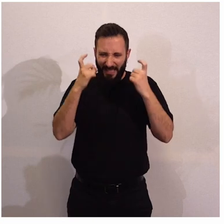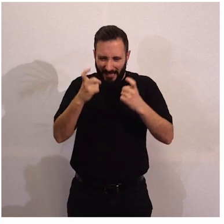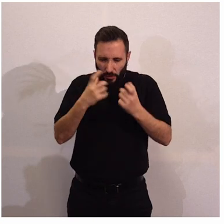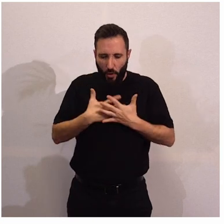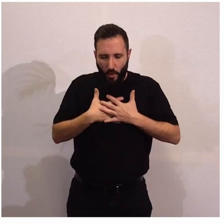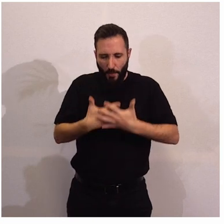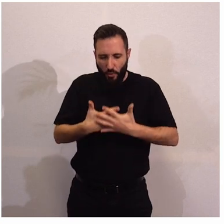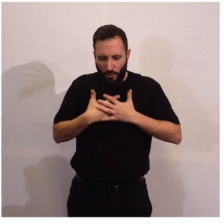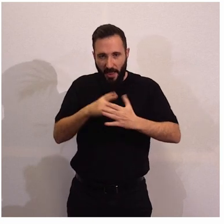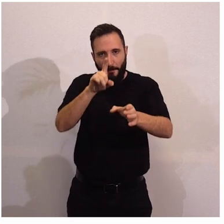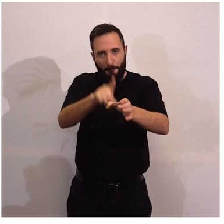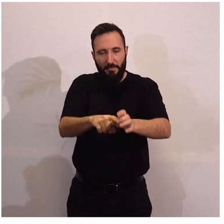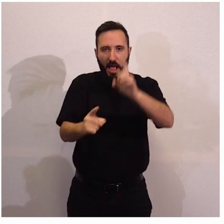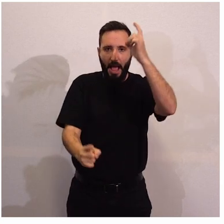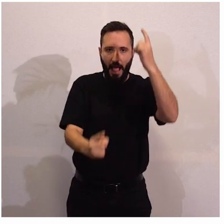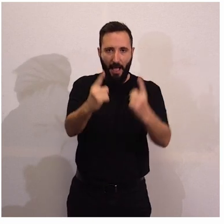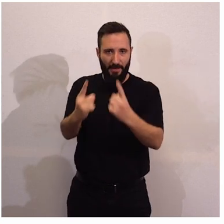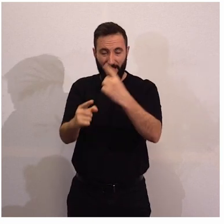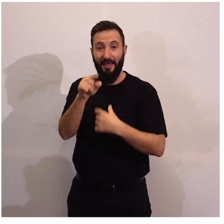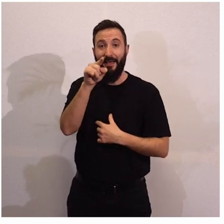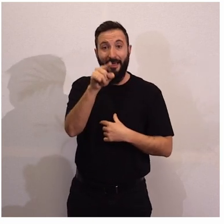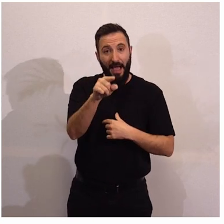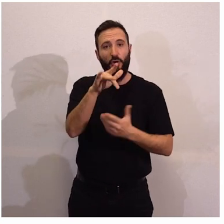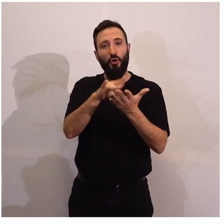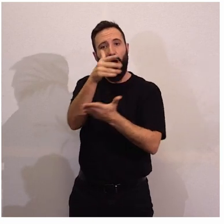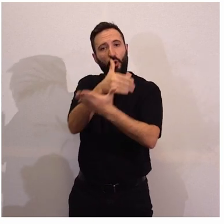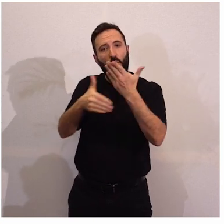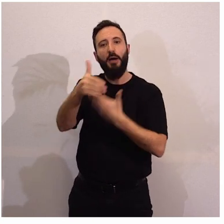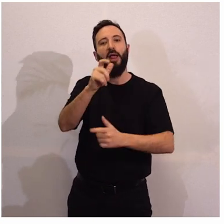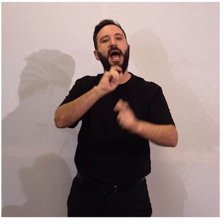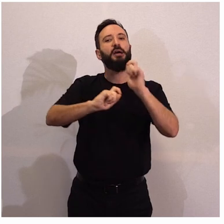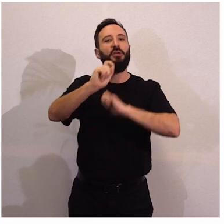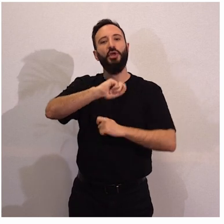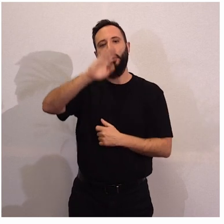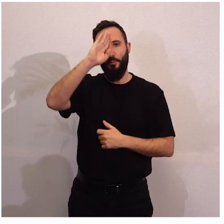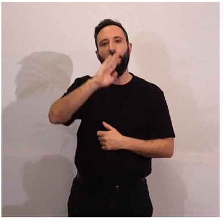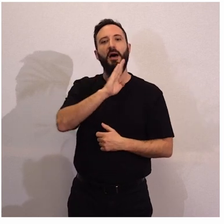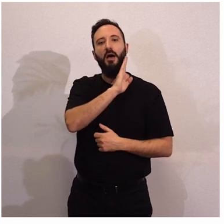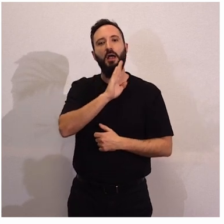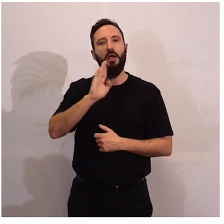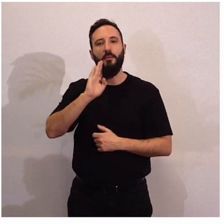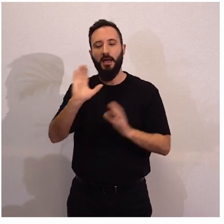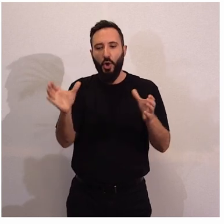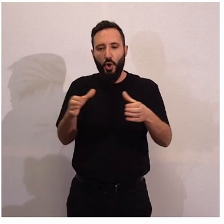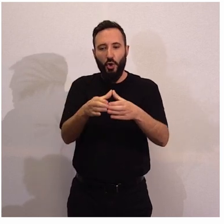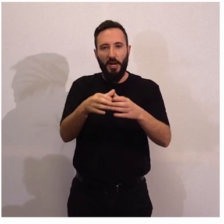de voluntariado, ¿no? Y entonces ahí sí que colaboro con una asociación de padres y madres del colectivo